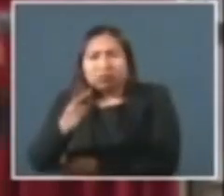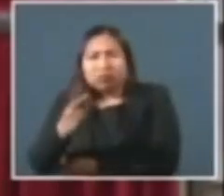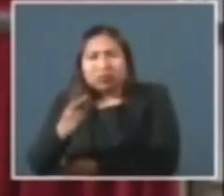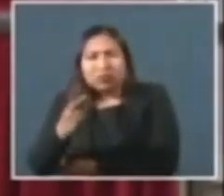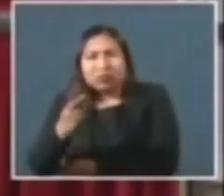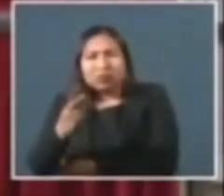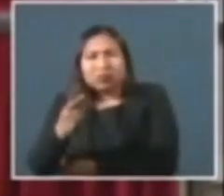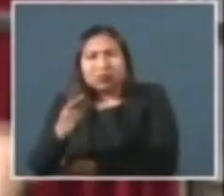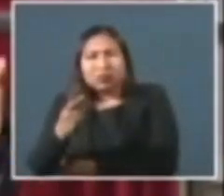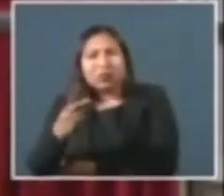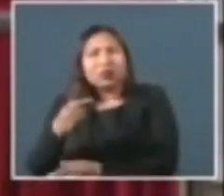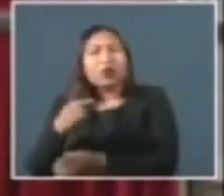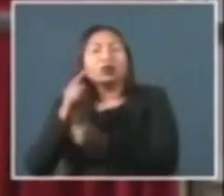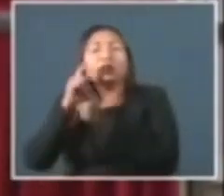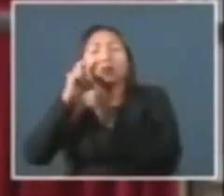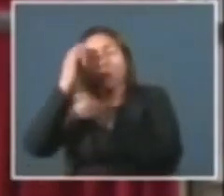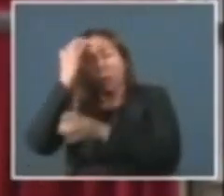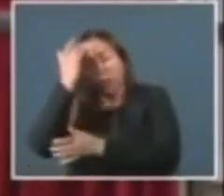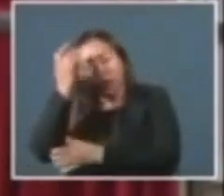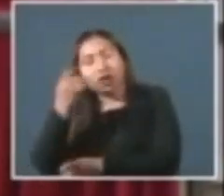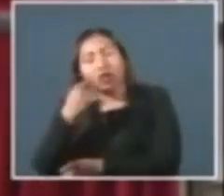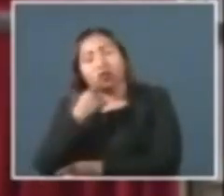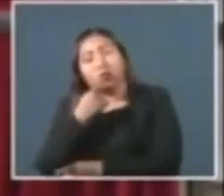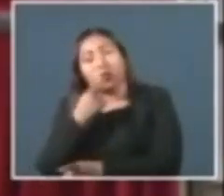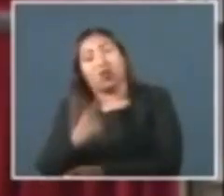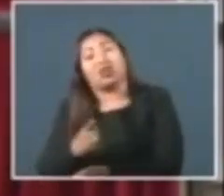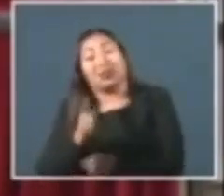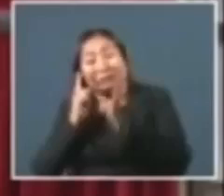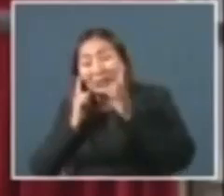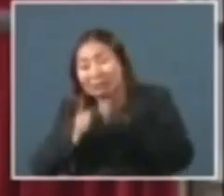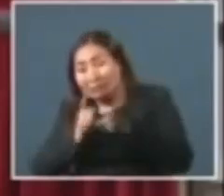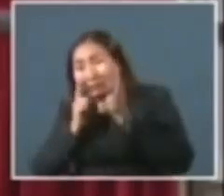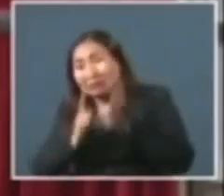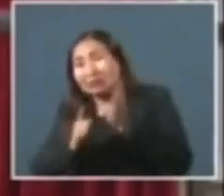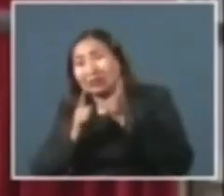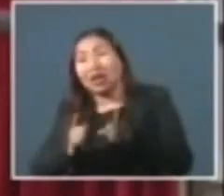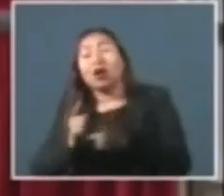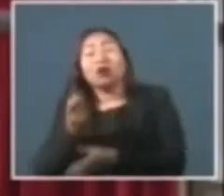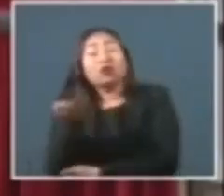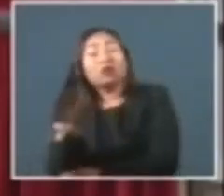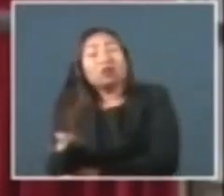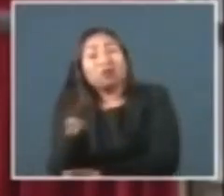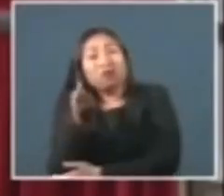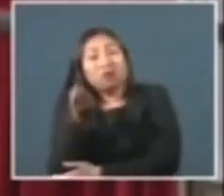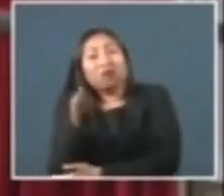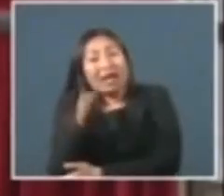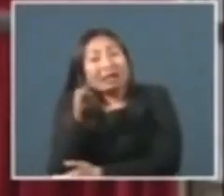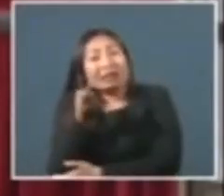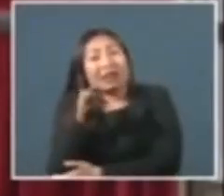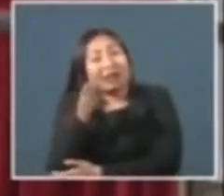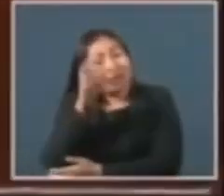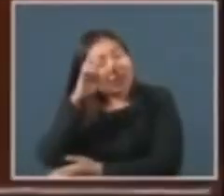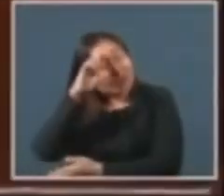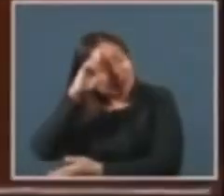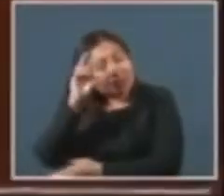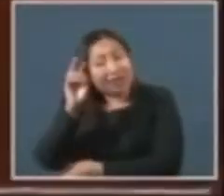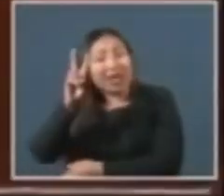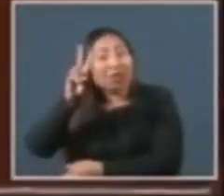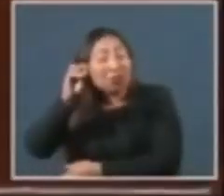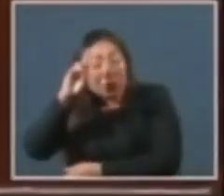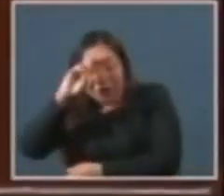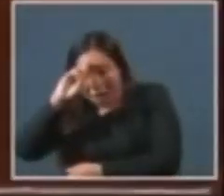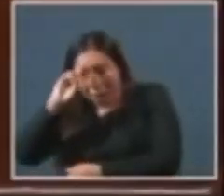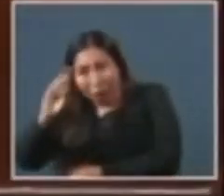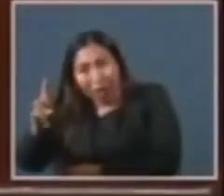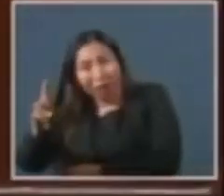juzgar a usted por su incompetencia y negligencia y su falta de solvencia moral. Si usted fue